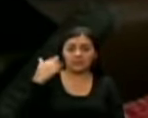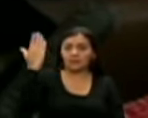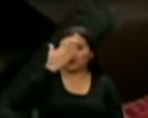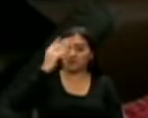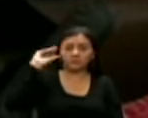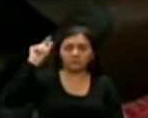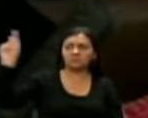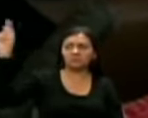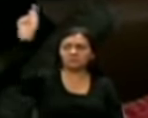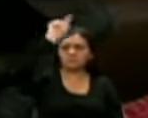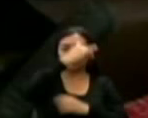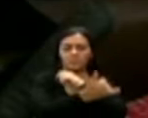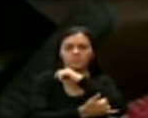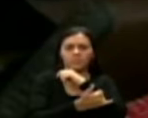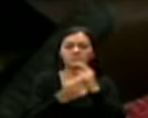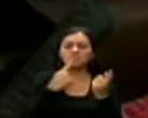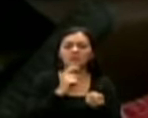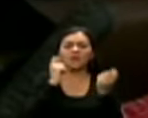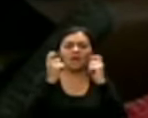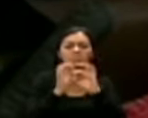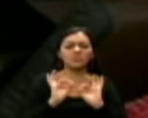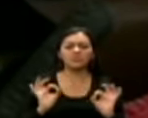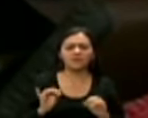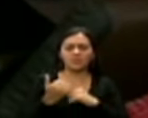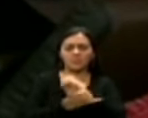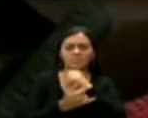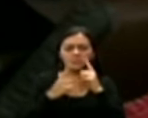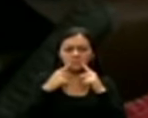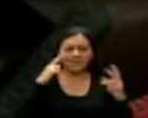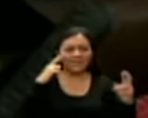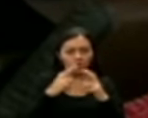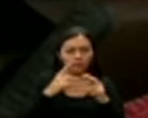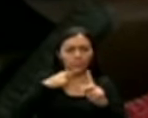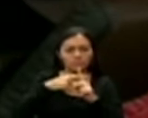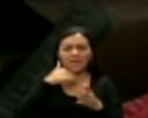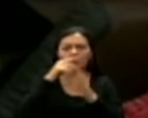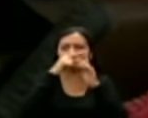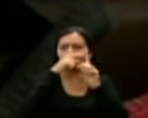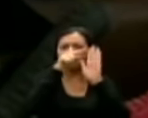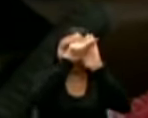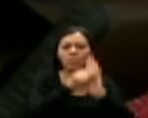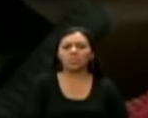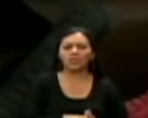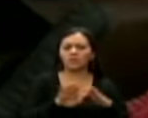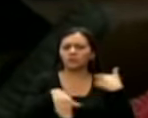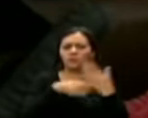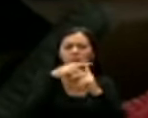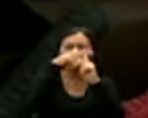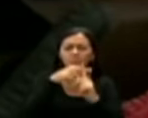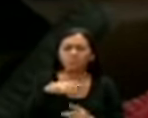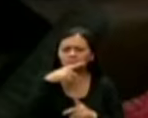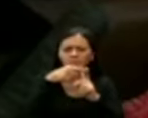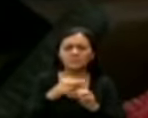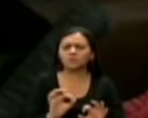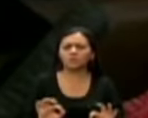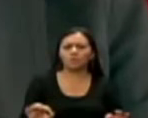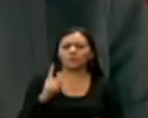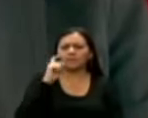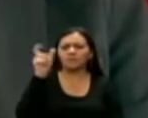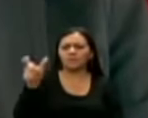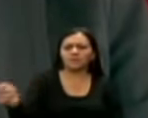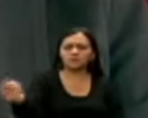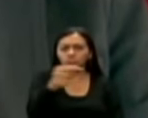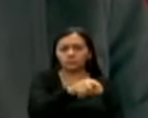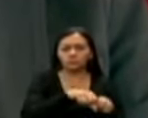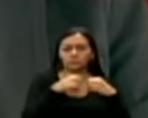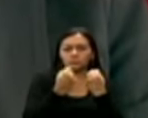quo y no han visto en estos cambios que se dan en algunos países con medios públicos o comunitarios la presencia de la necesidad de la gente